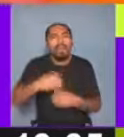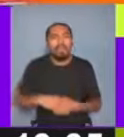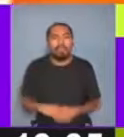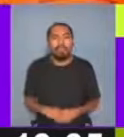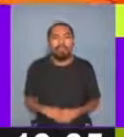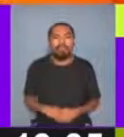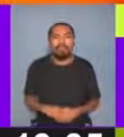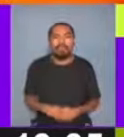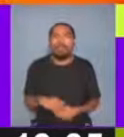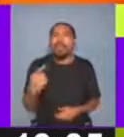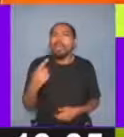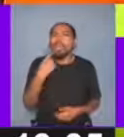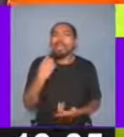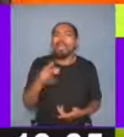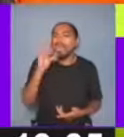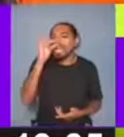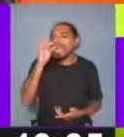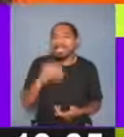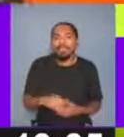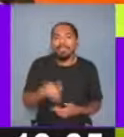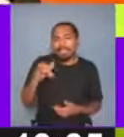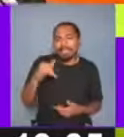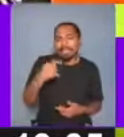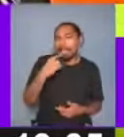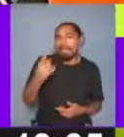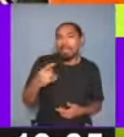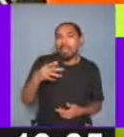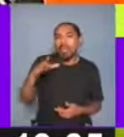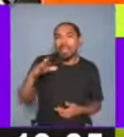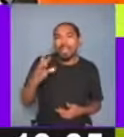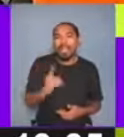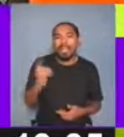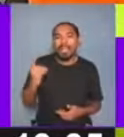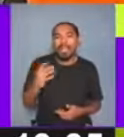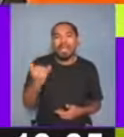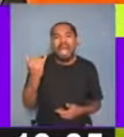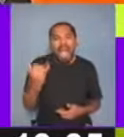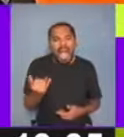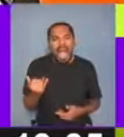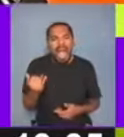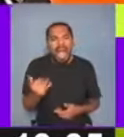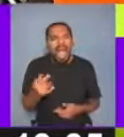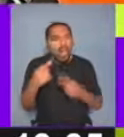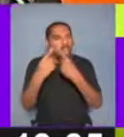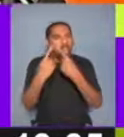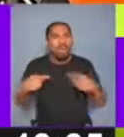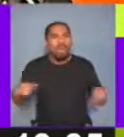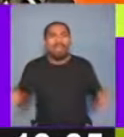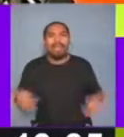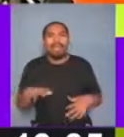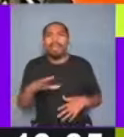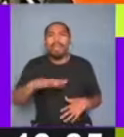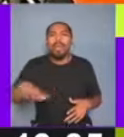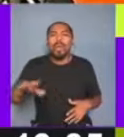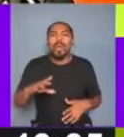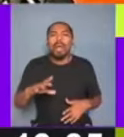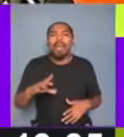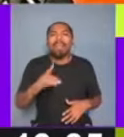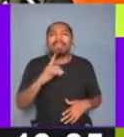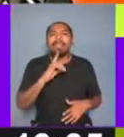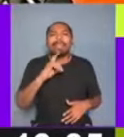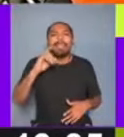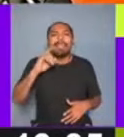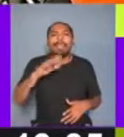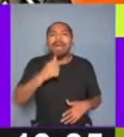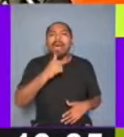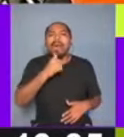aluna otra pregunta eh Para preguntarle al director si hay Alguna novedad de la comunidad de la laguna de tesorero porque la